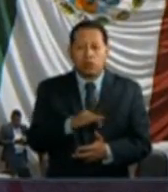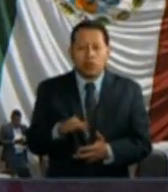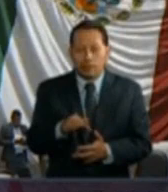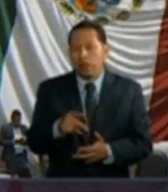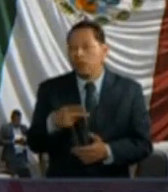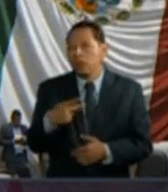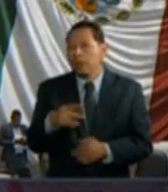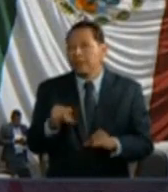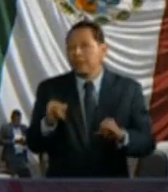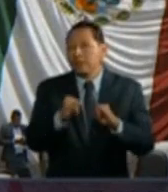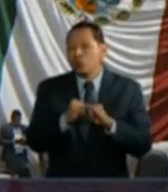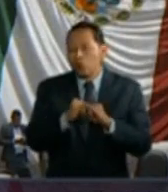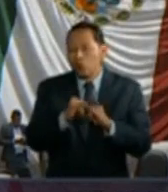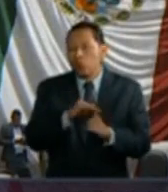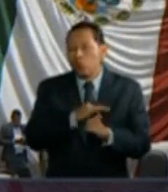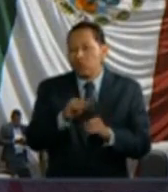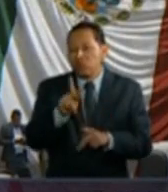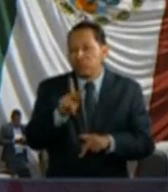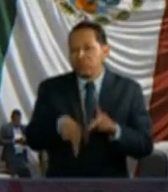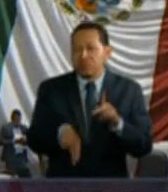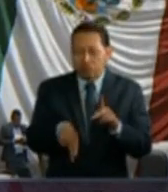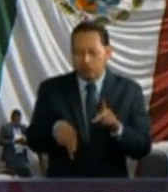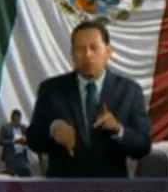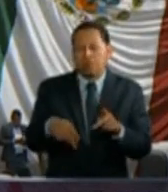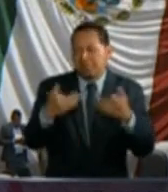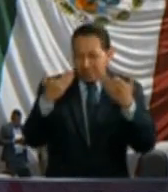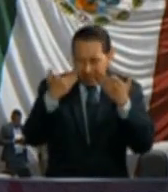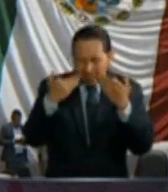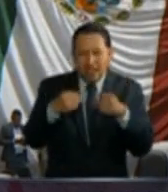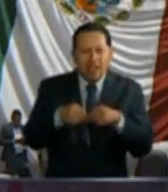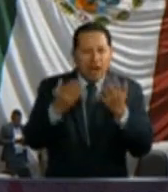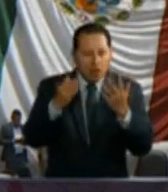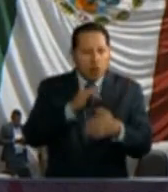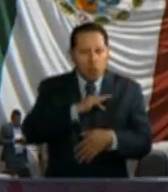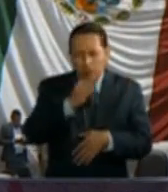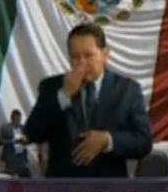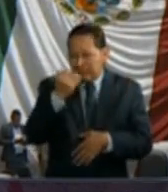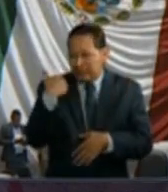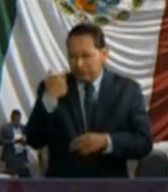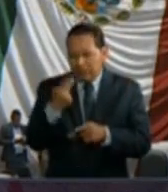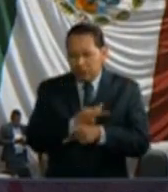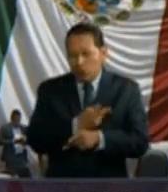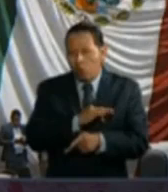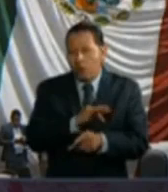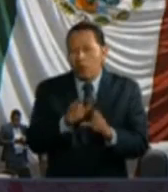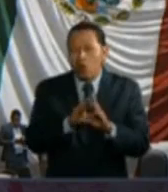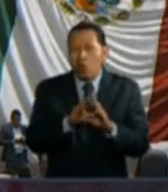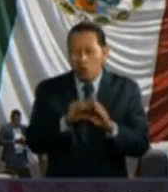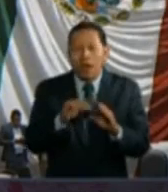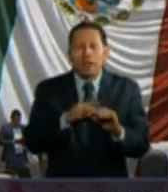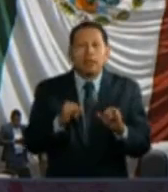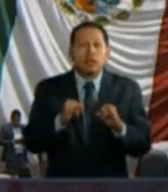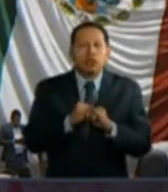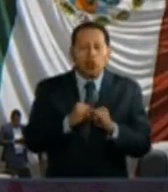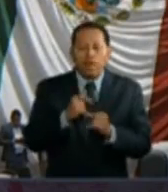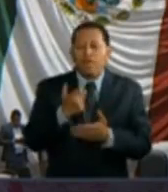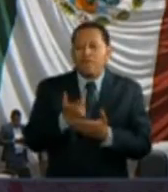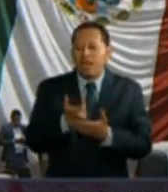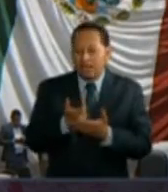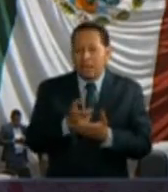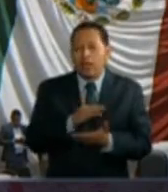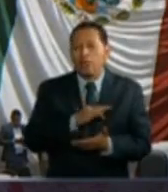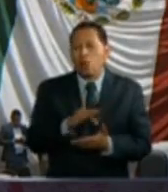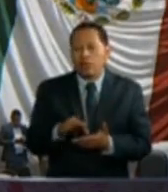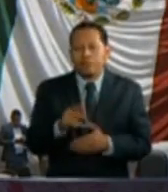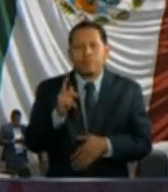sus funciones. Que el claro ejemplo y más reciente que tenemos es una institución financiera que